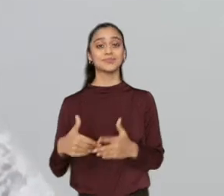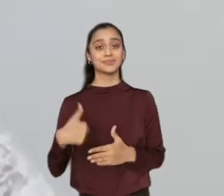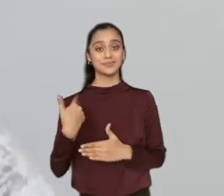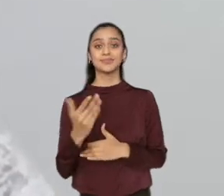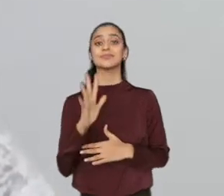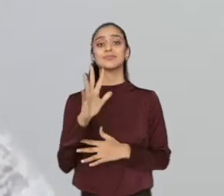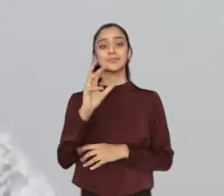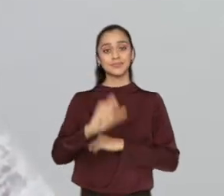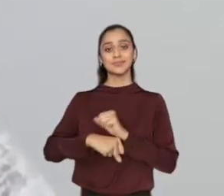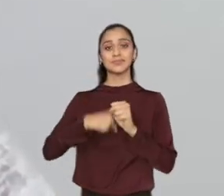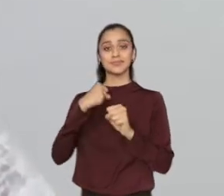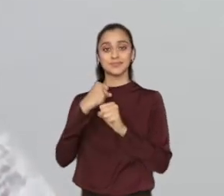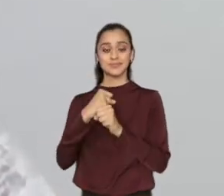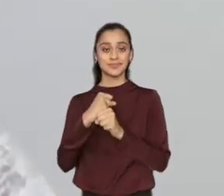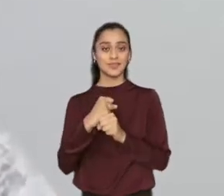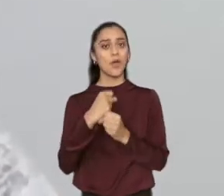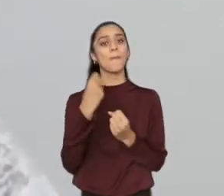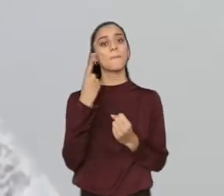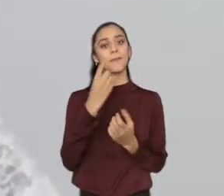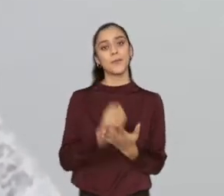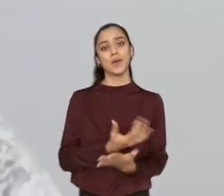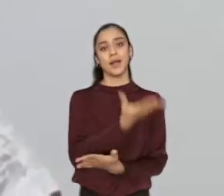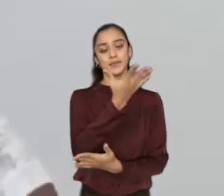duré como 5 años para sacarlo.